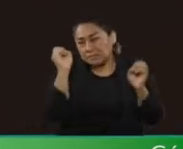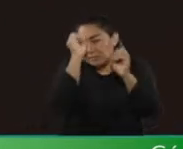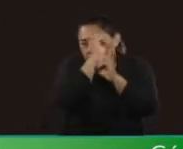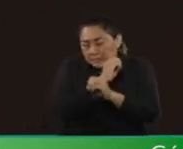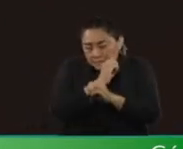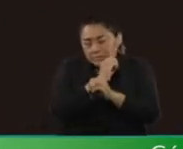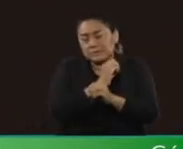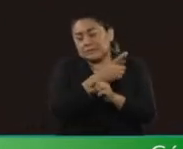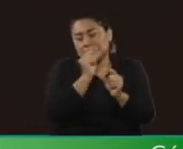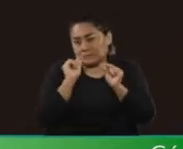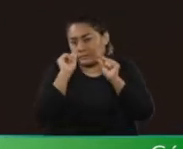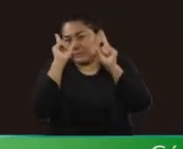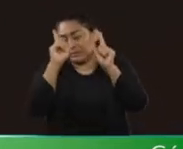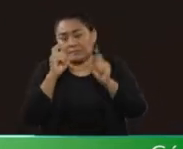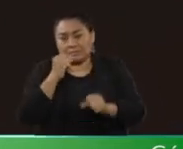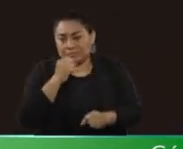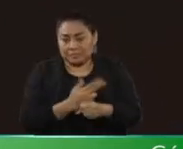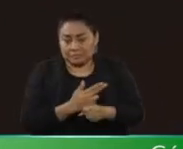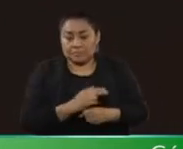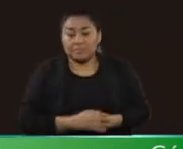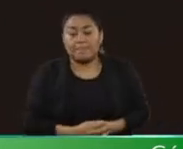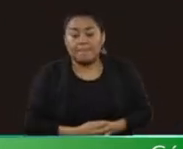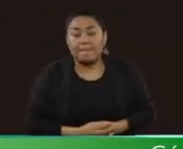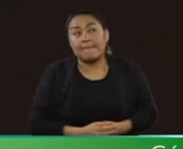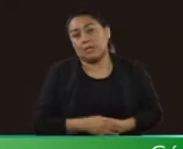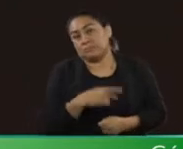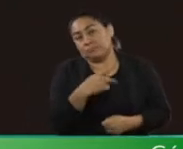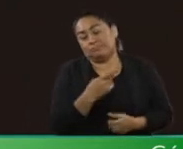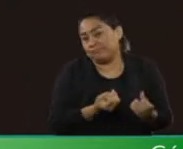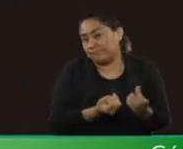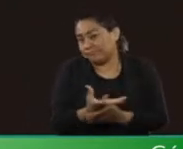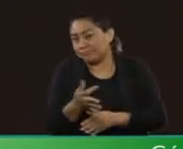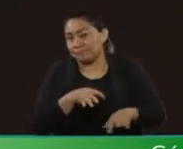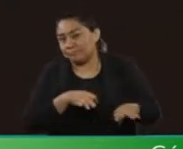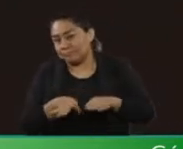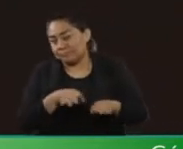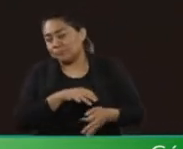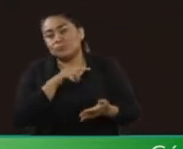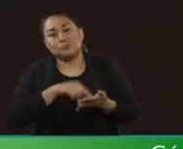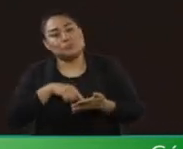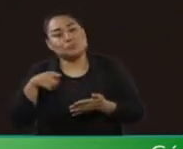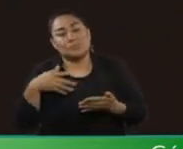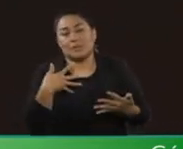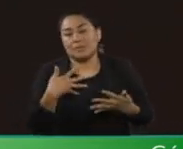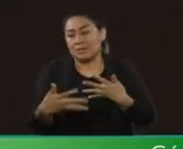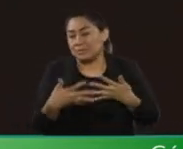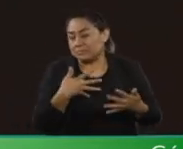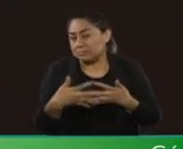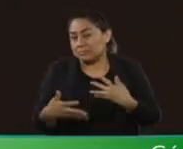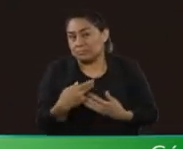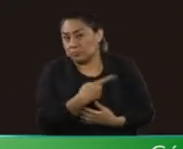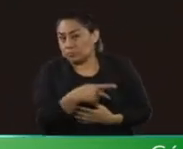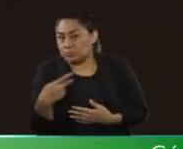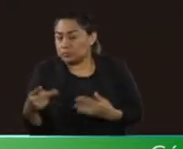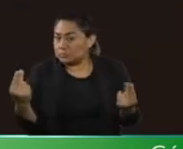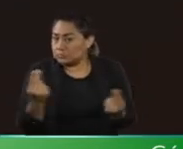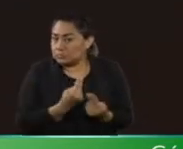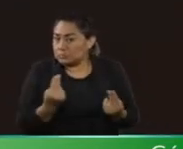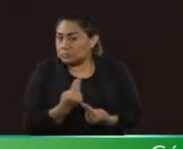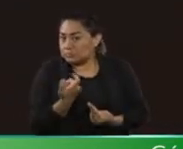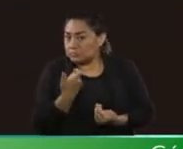la despertada porque hay que salirle a trabajar en la maquila y ganarse el pan